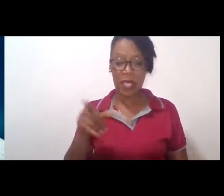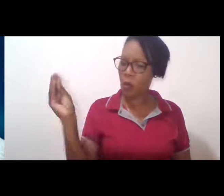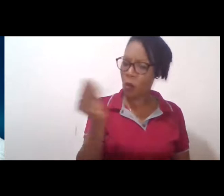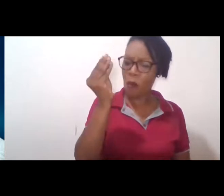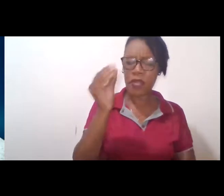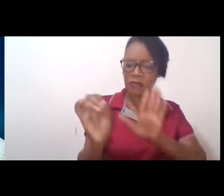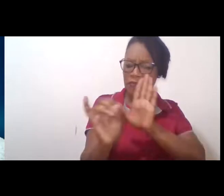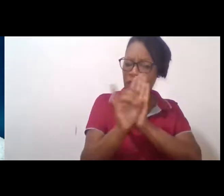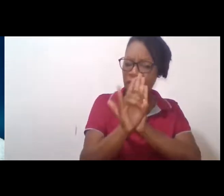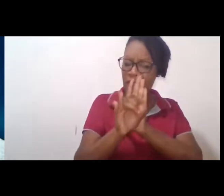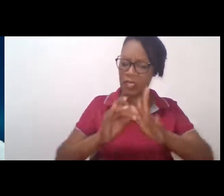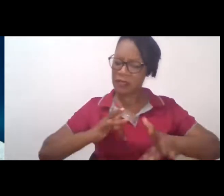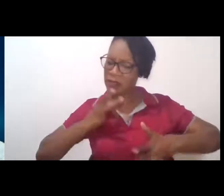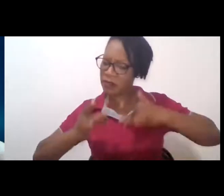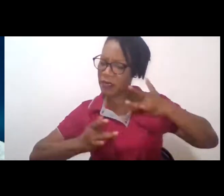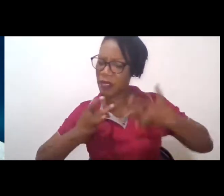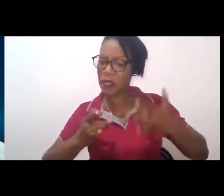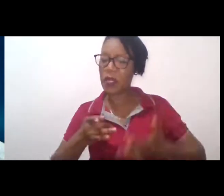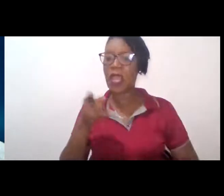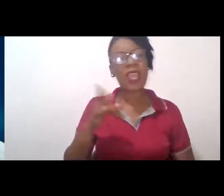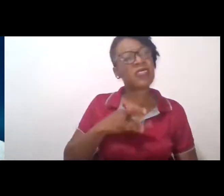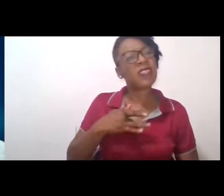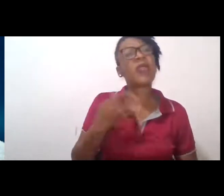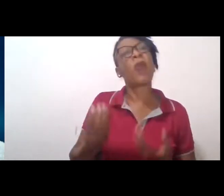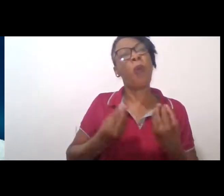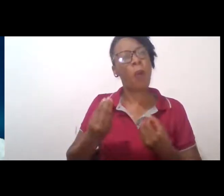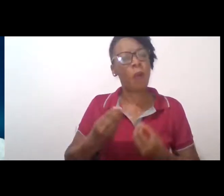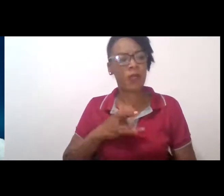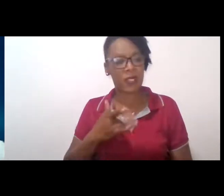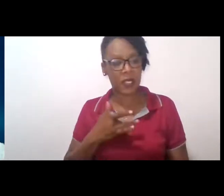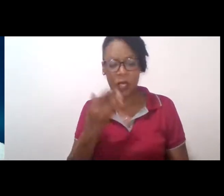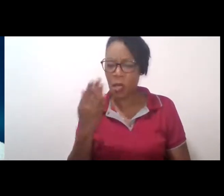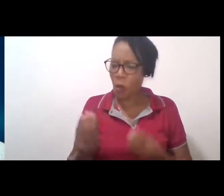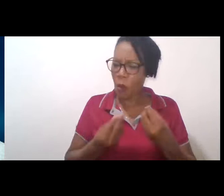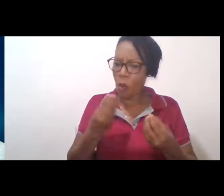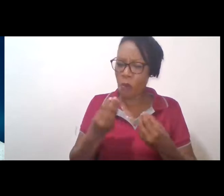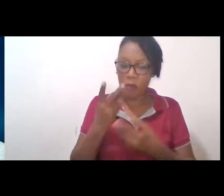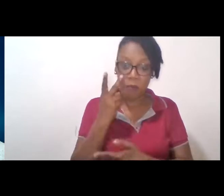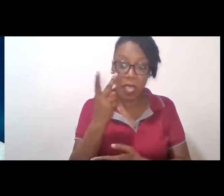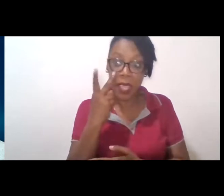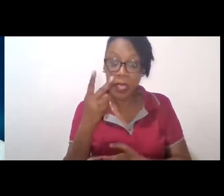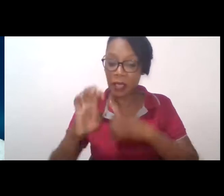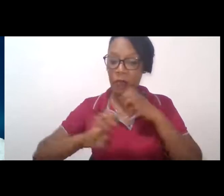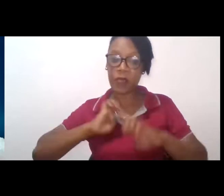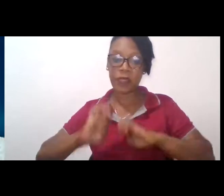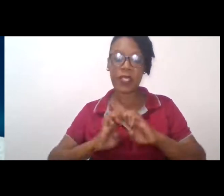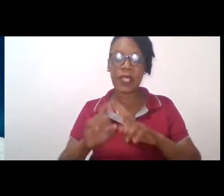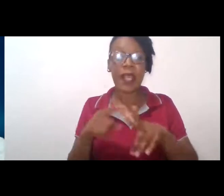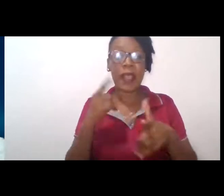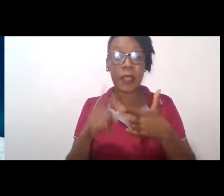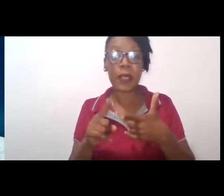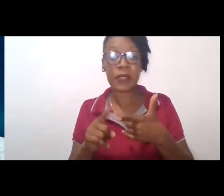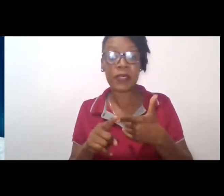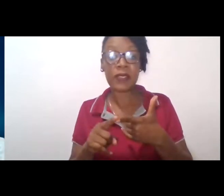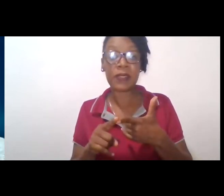los sentimientos. Y si sienten, ¿cómo sienten? ¿Cómo reaccionan ante las emociones? Entonces,